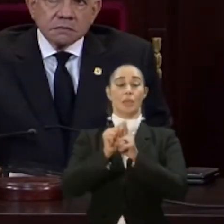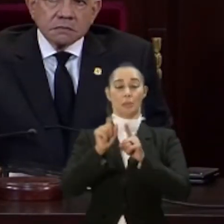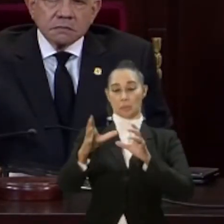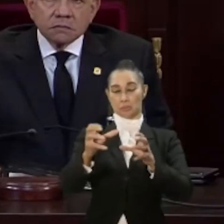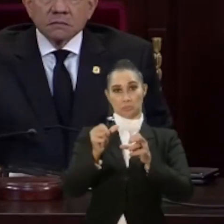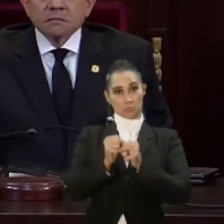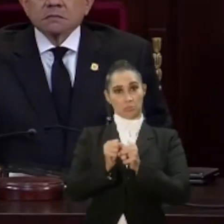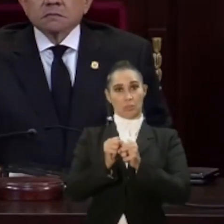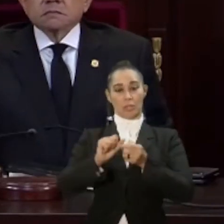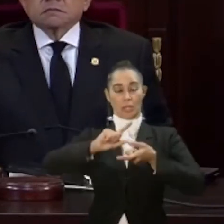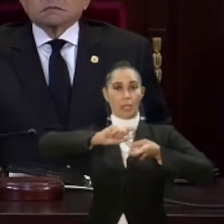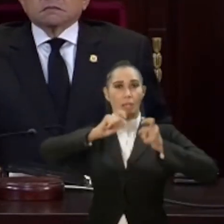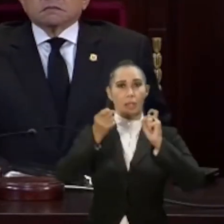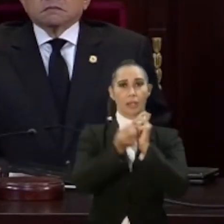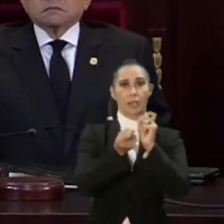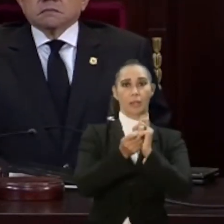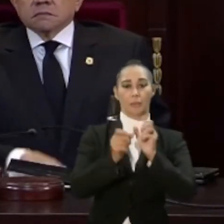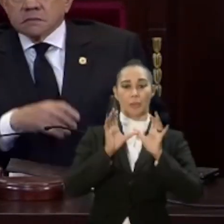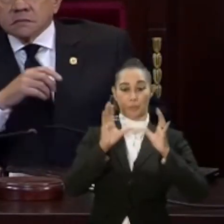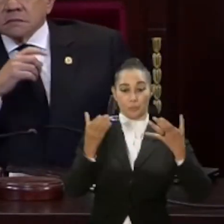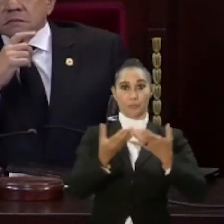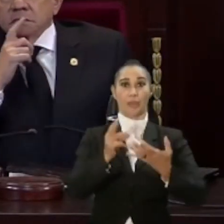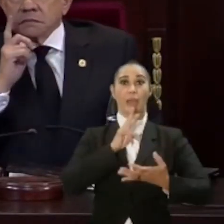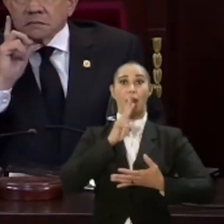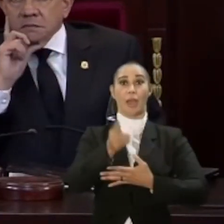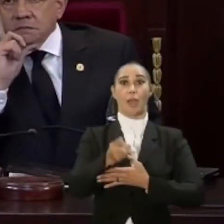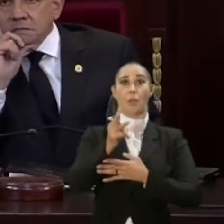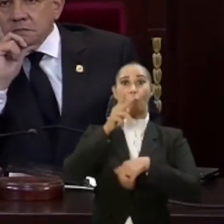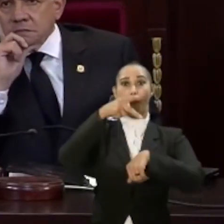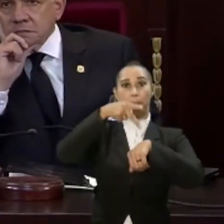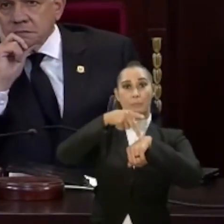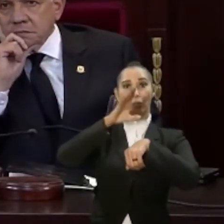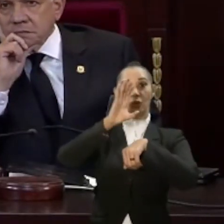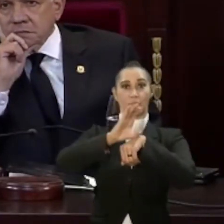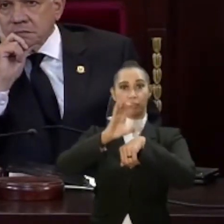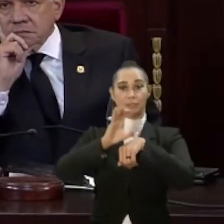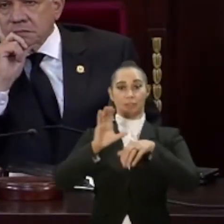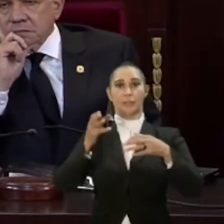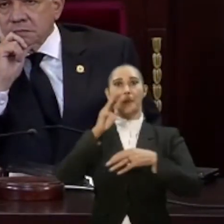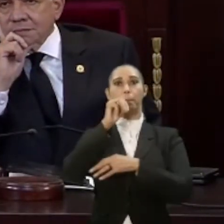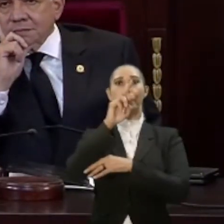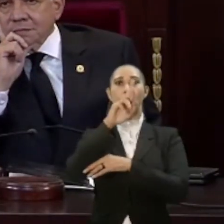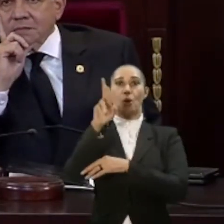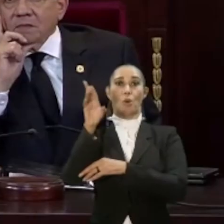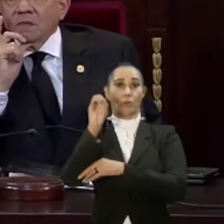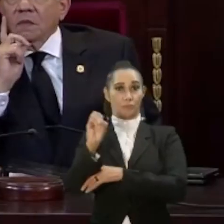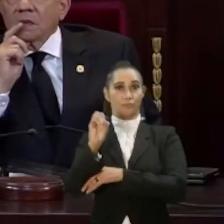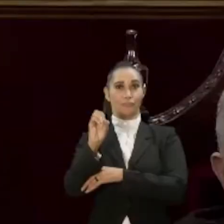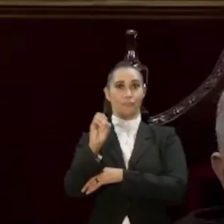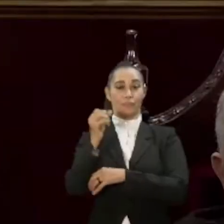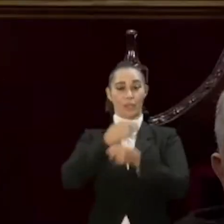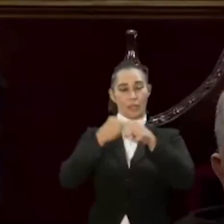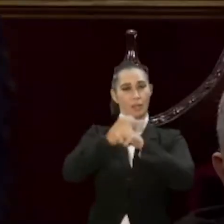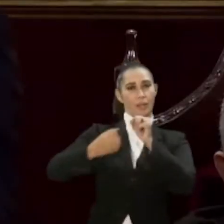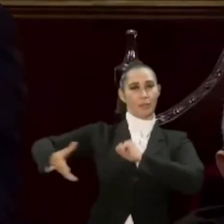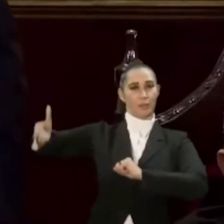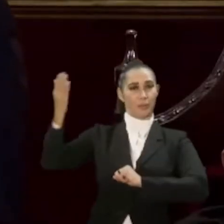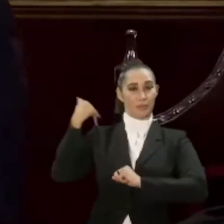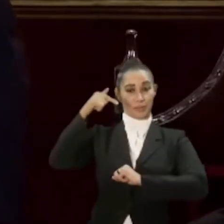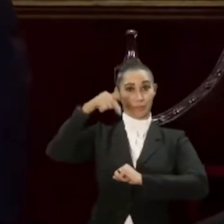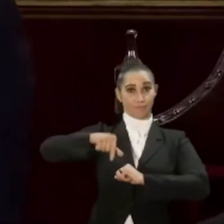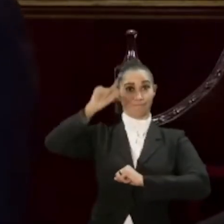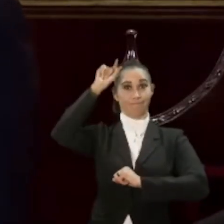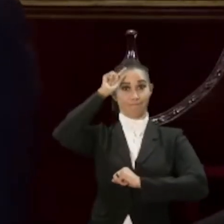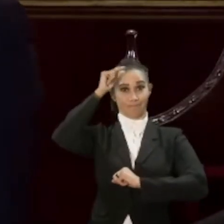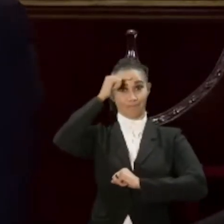Goleta y transformamos el Morro de Montecristi con un sendero ecoamigable e inclusivo. Durante el pasado año, este